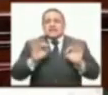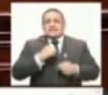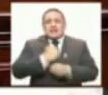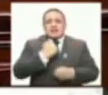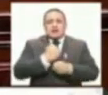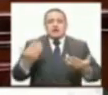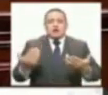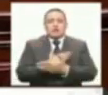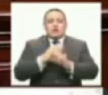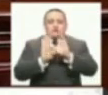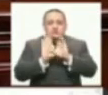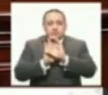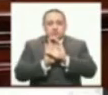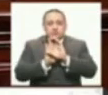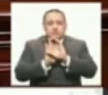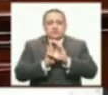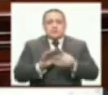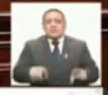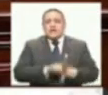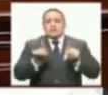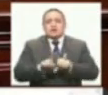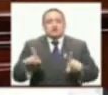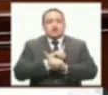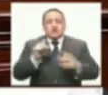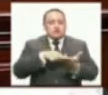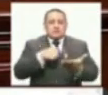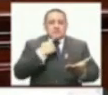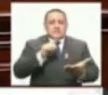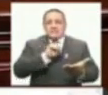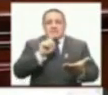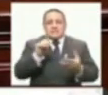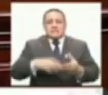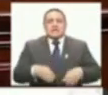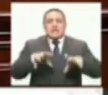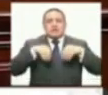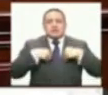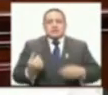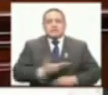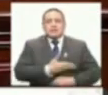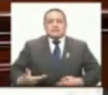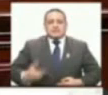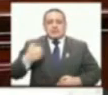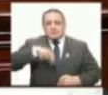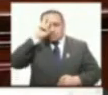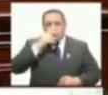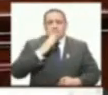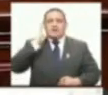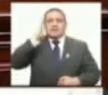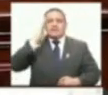elaboración de una nueva constitución. Tampoco contempla la atribución del presidente de la República para